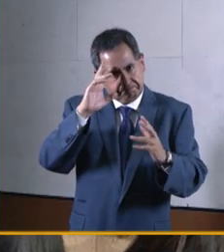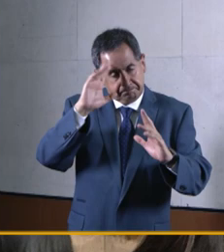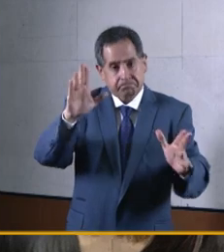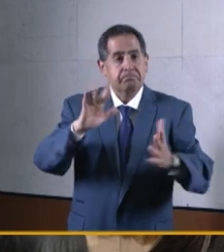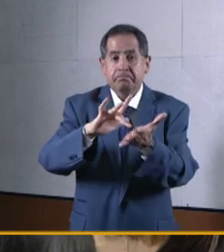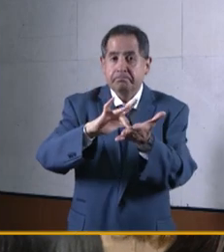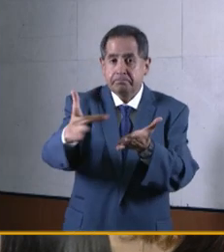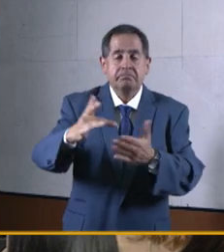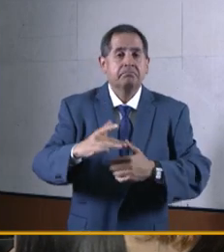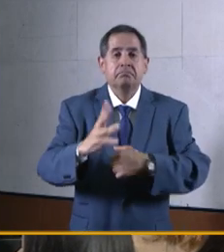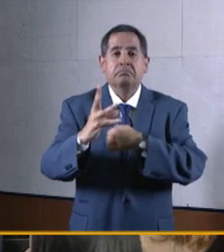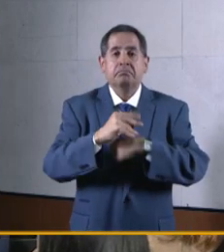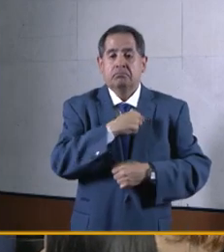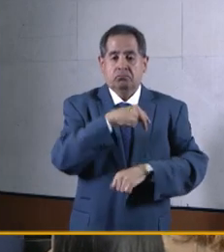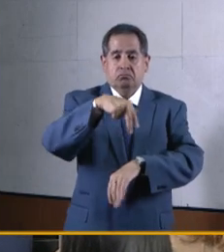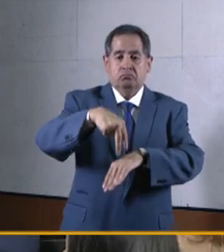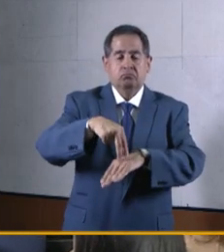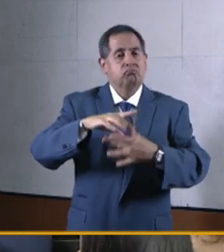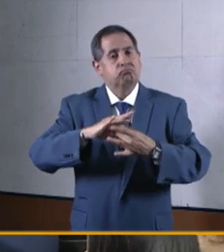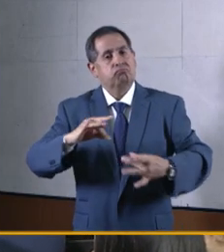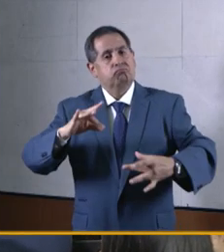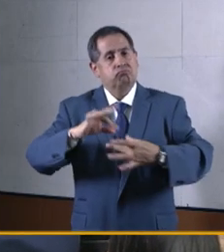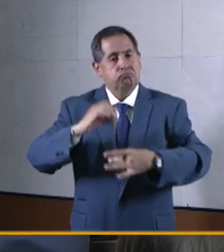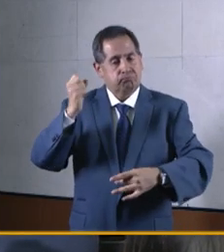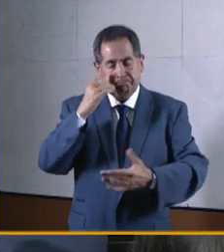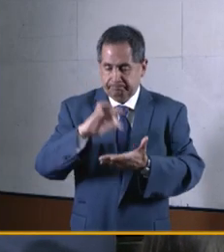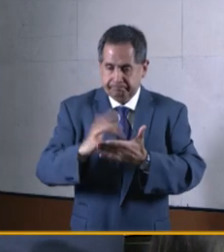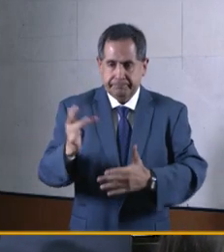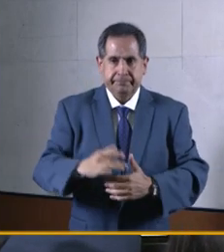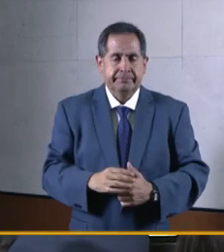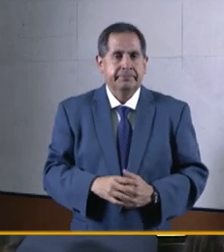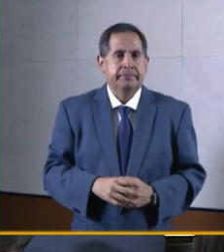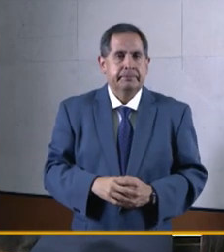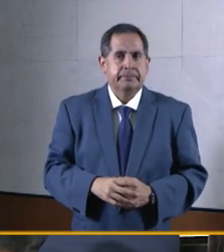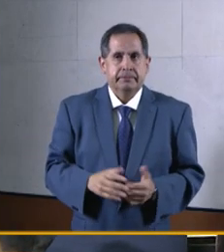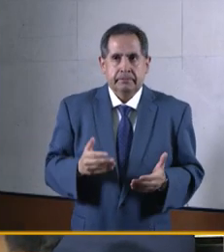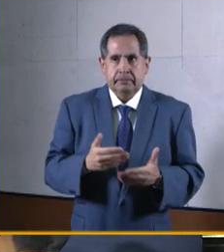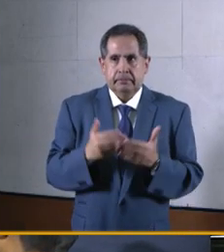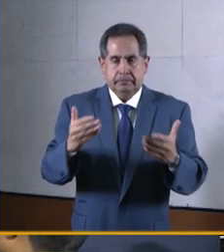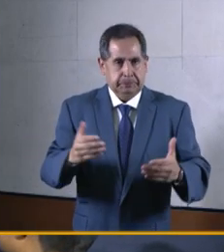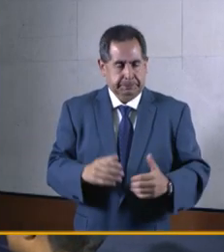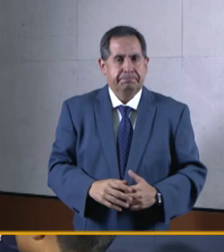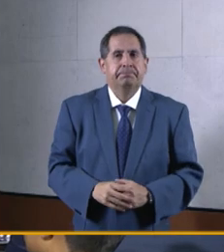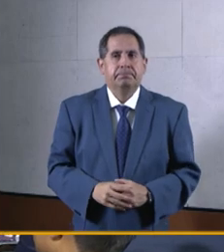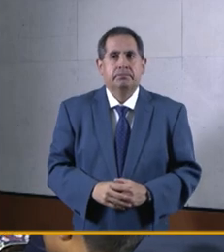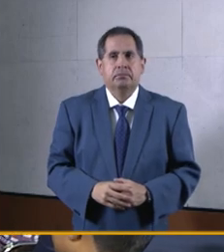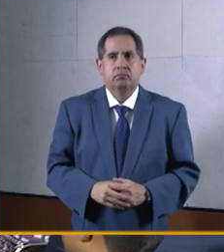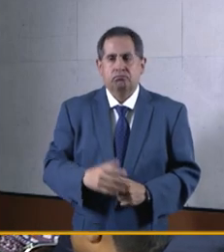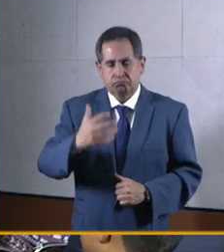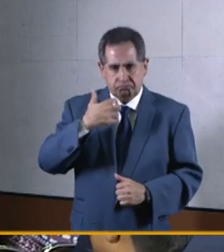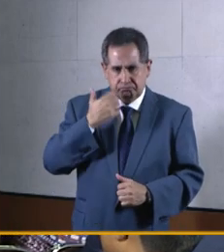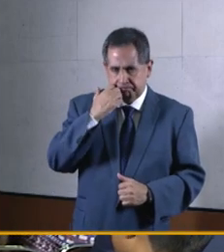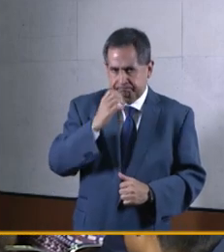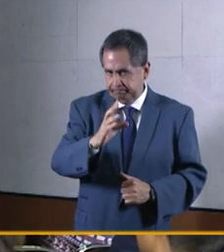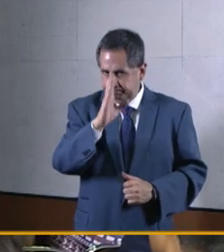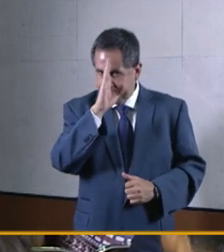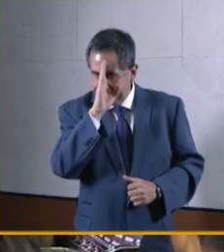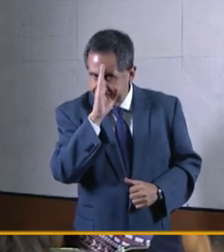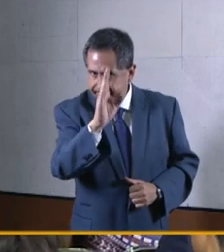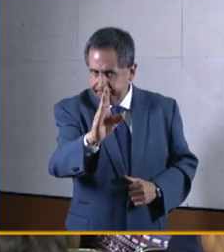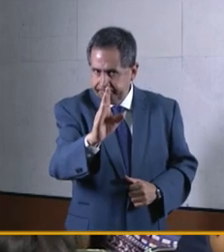por permitirme ocupar esta tribuna pero ahora me quiero dirigir sobre todo